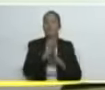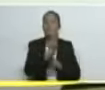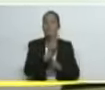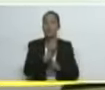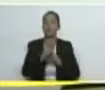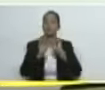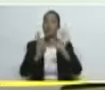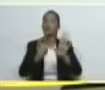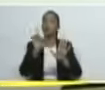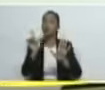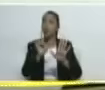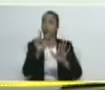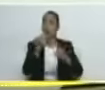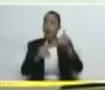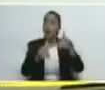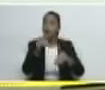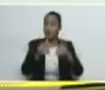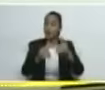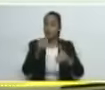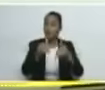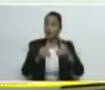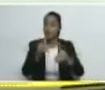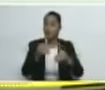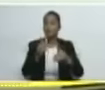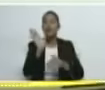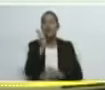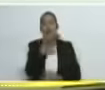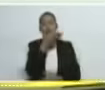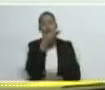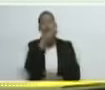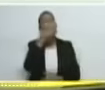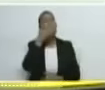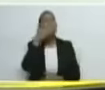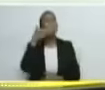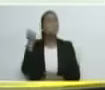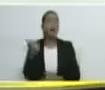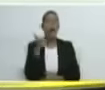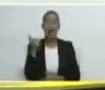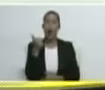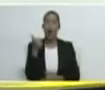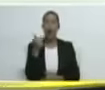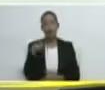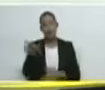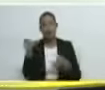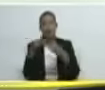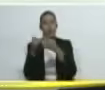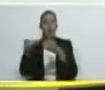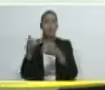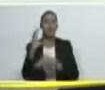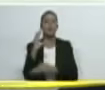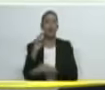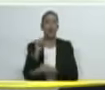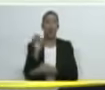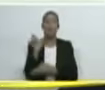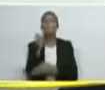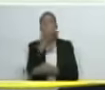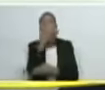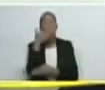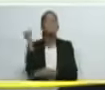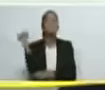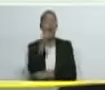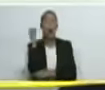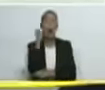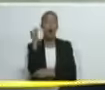julio serán hechas en el mejor organismo electoral de buena parte del mundo, sino el mejor del mundo.